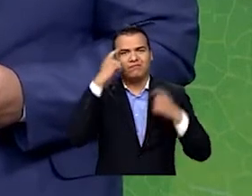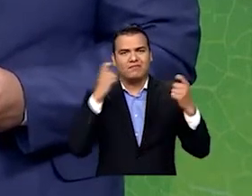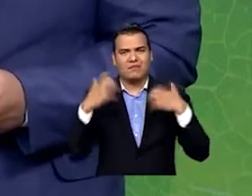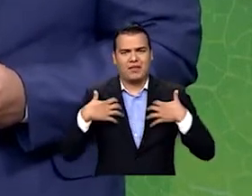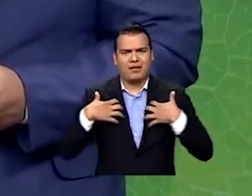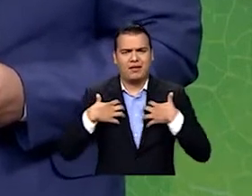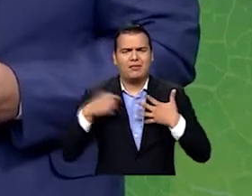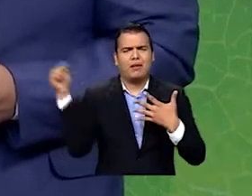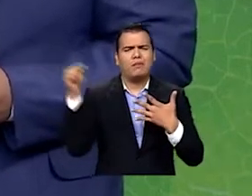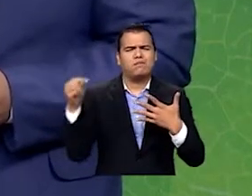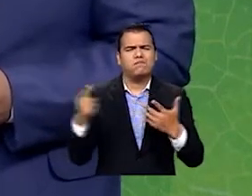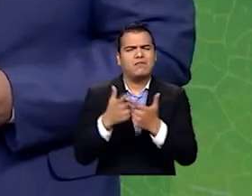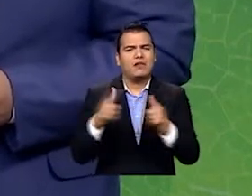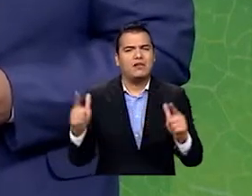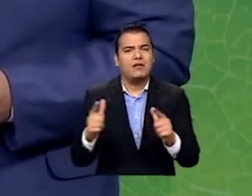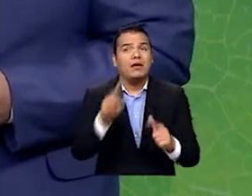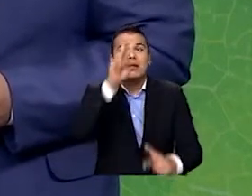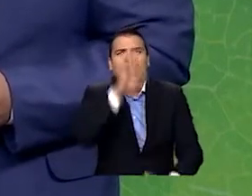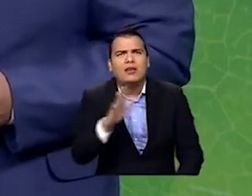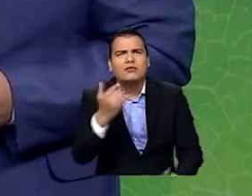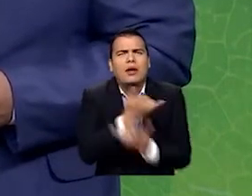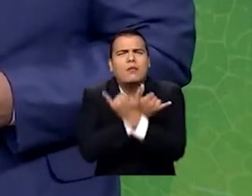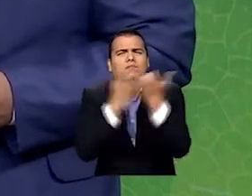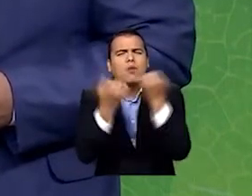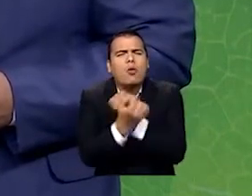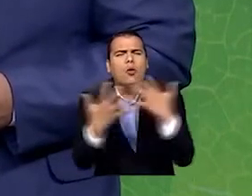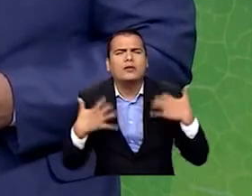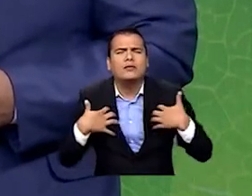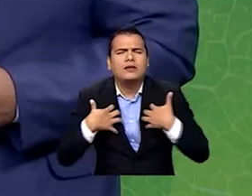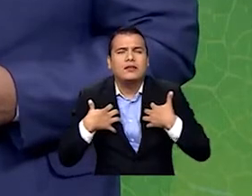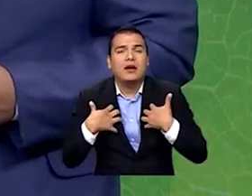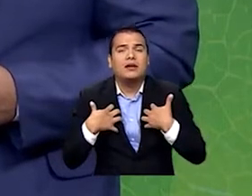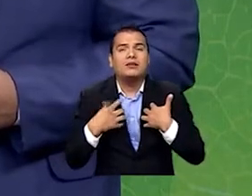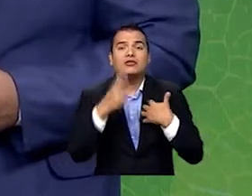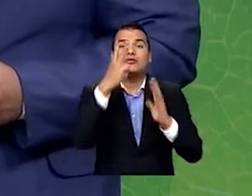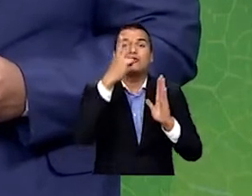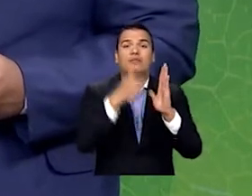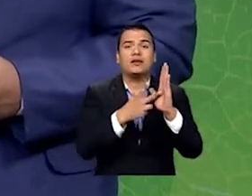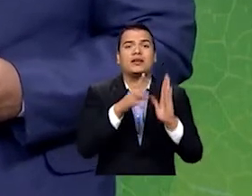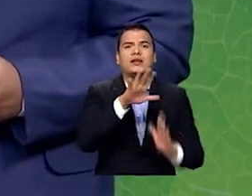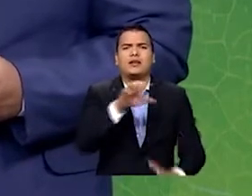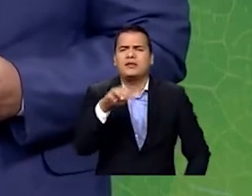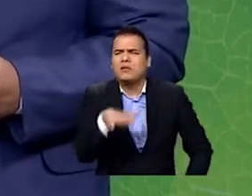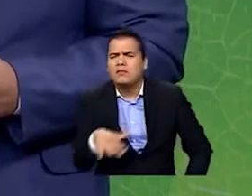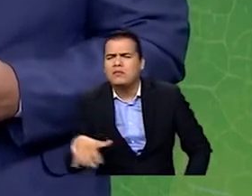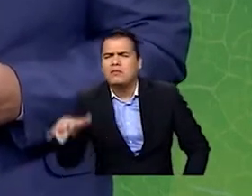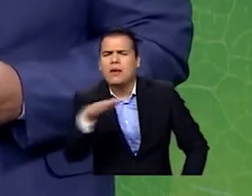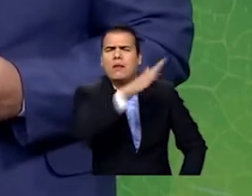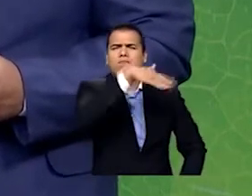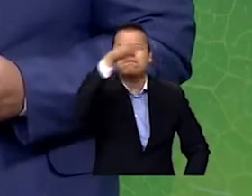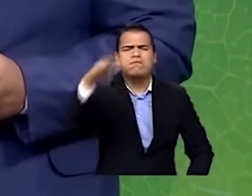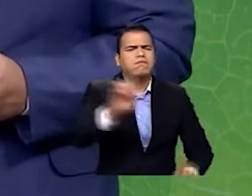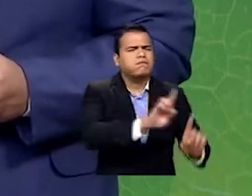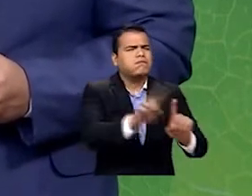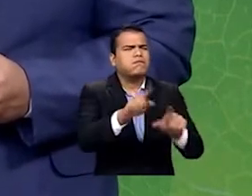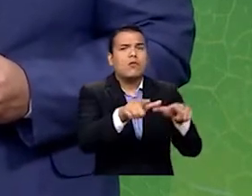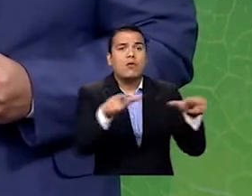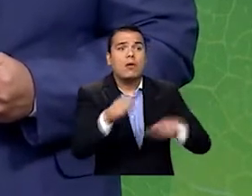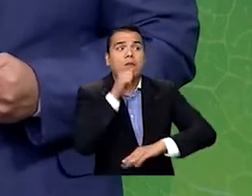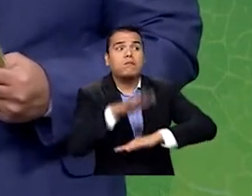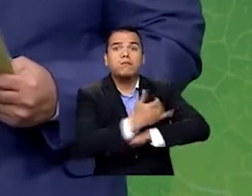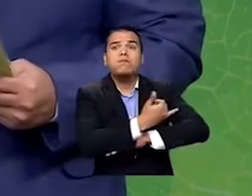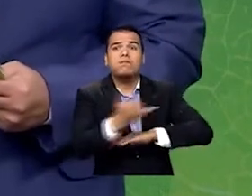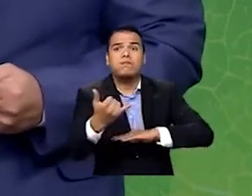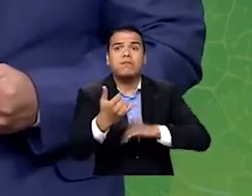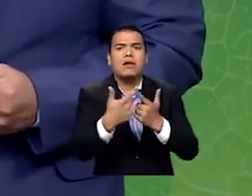de 2.500 animales desde los páramos hasta el mar. Nosotros estuvimos liberando 28 animales en el